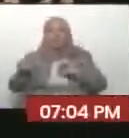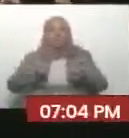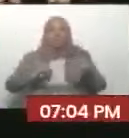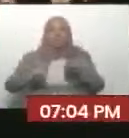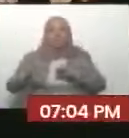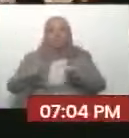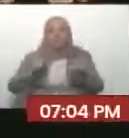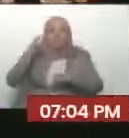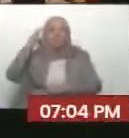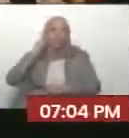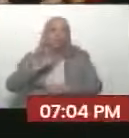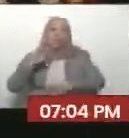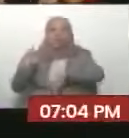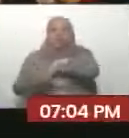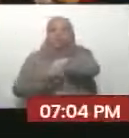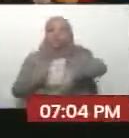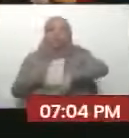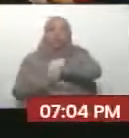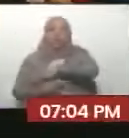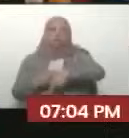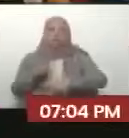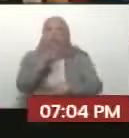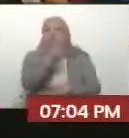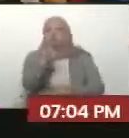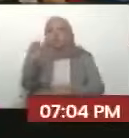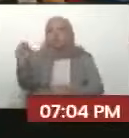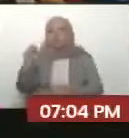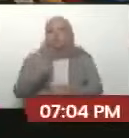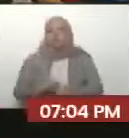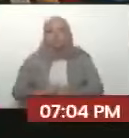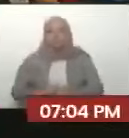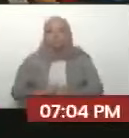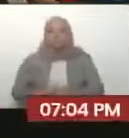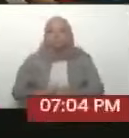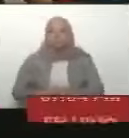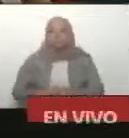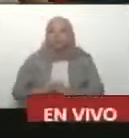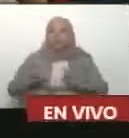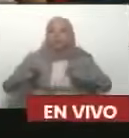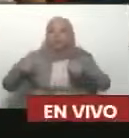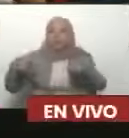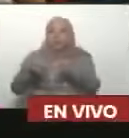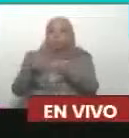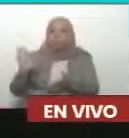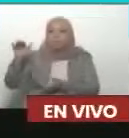movimiento bolivariano revolucionario 200, cuna.